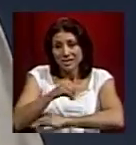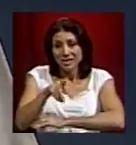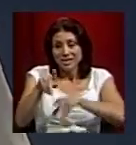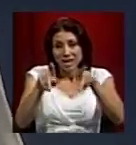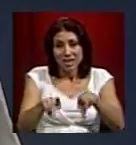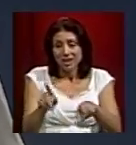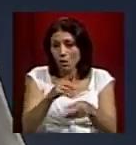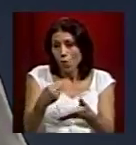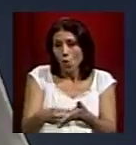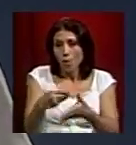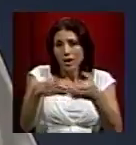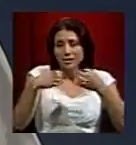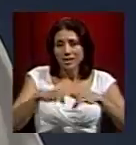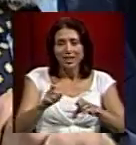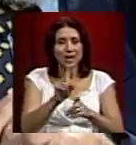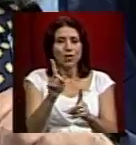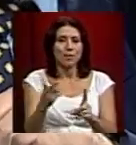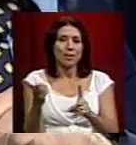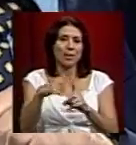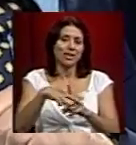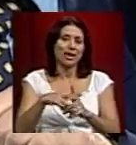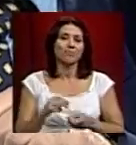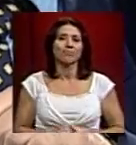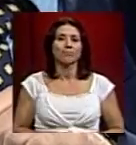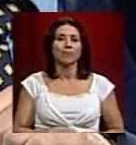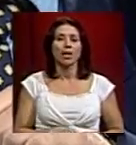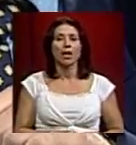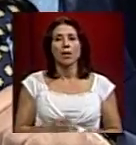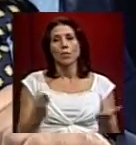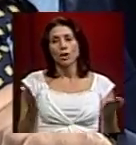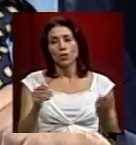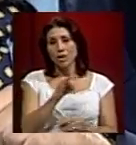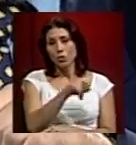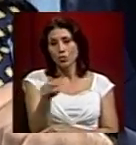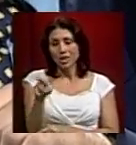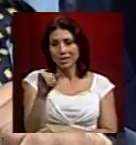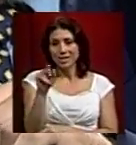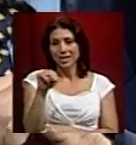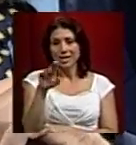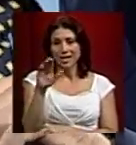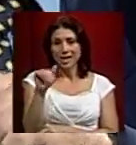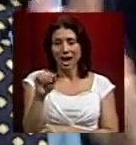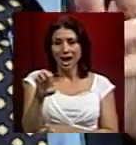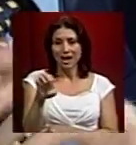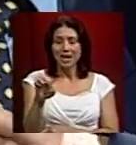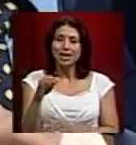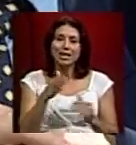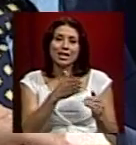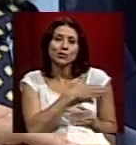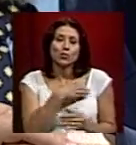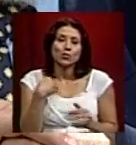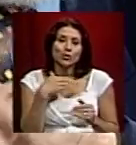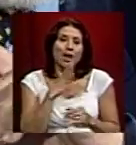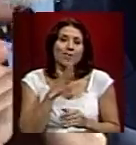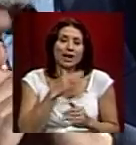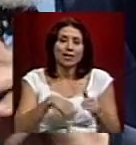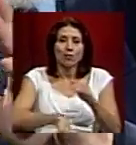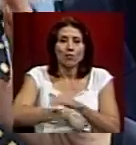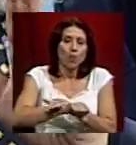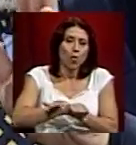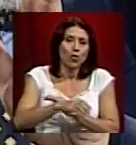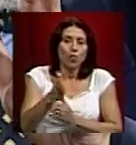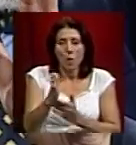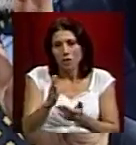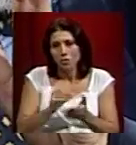estrategia, pues no la implementa. Claro, en parte, y es un tema que a ustedes en el INCAE les gusta hablar, que es fútbol, o por lo menos algunos de los profesores,